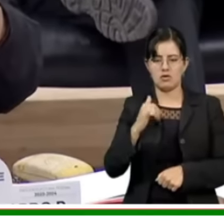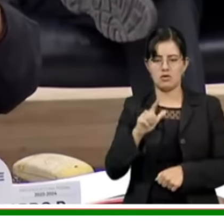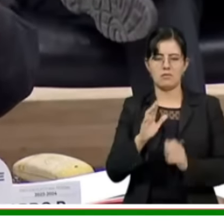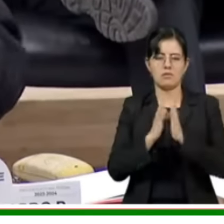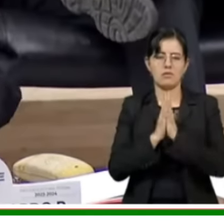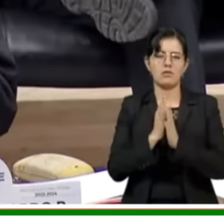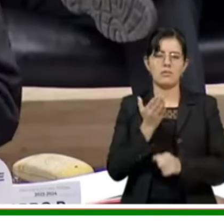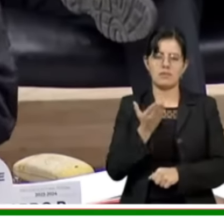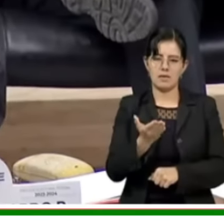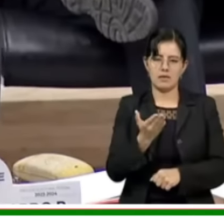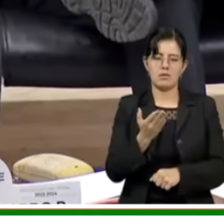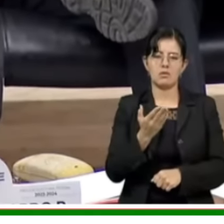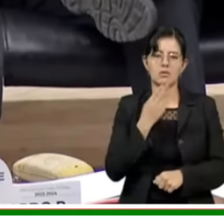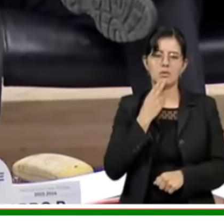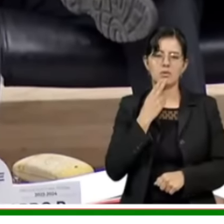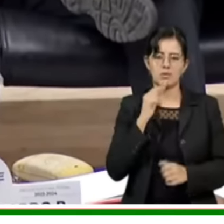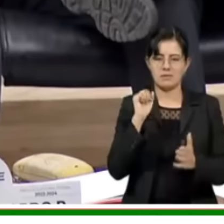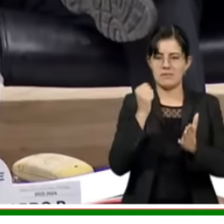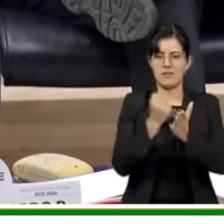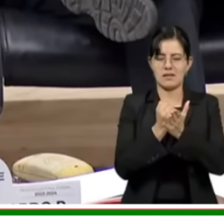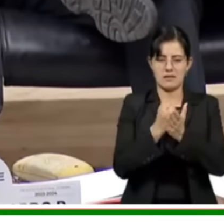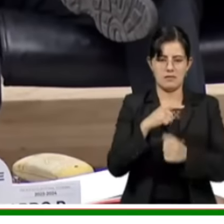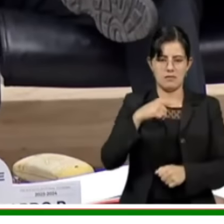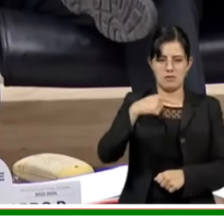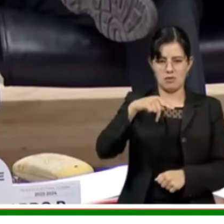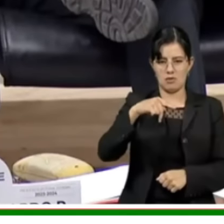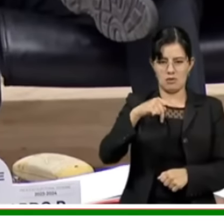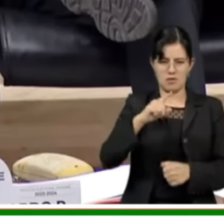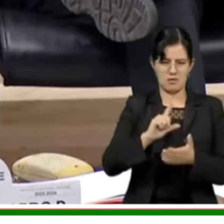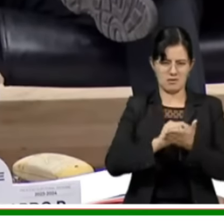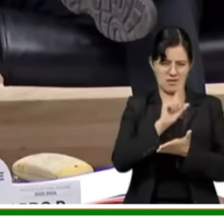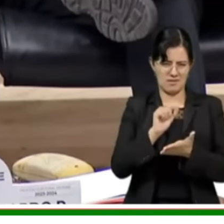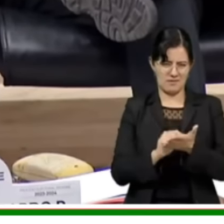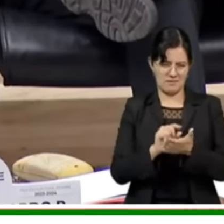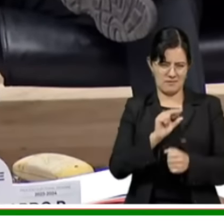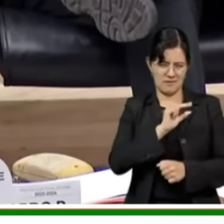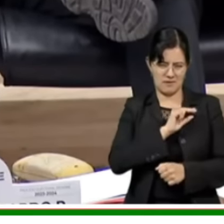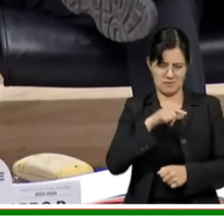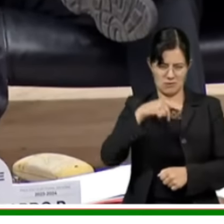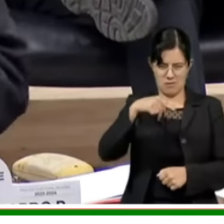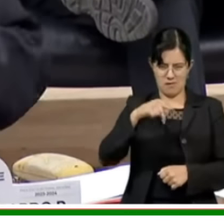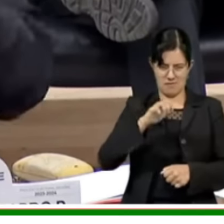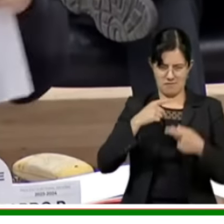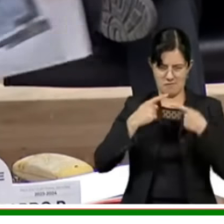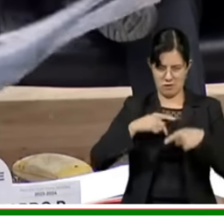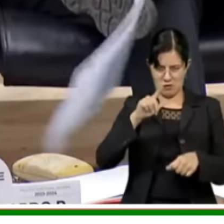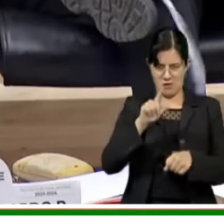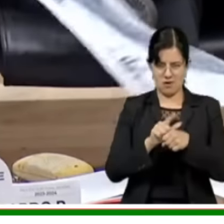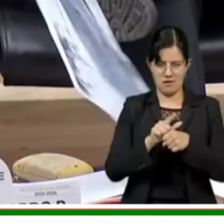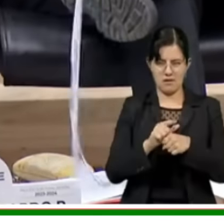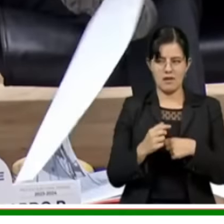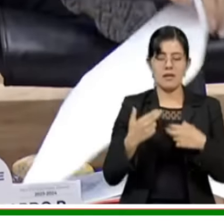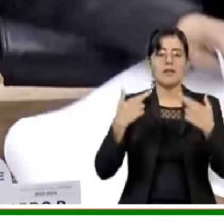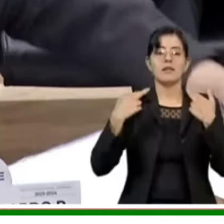que retire el uso de logotipo de sus cuentas privadas cuentas personales los